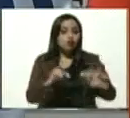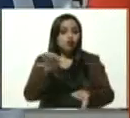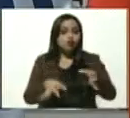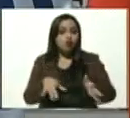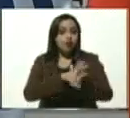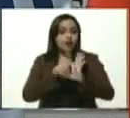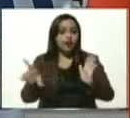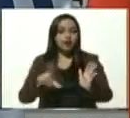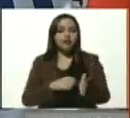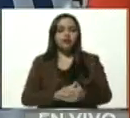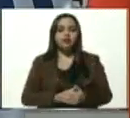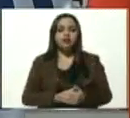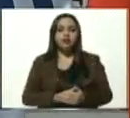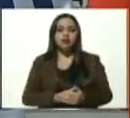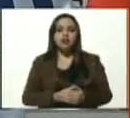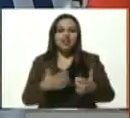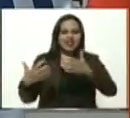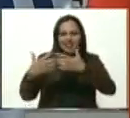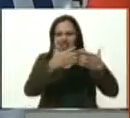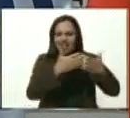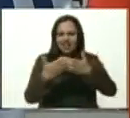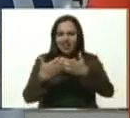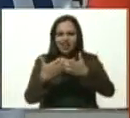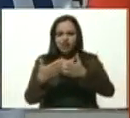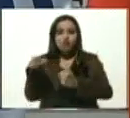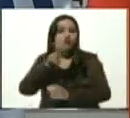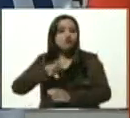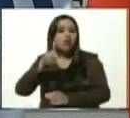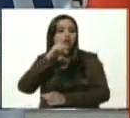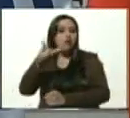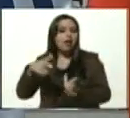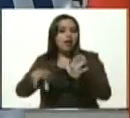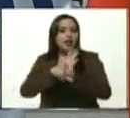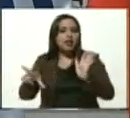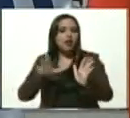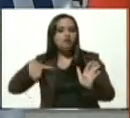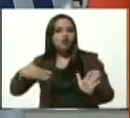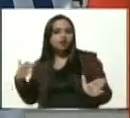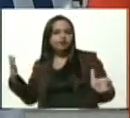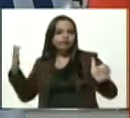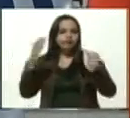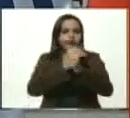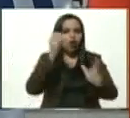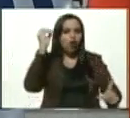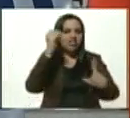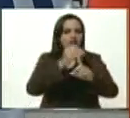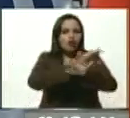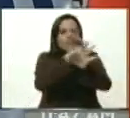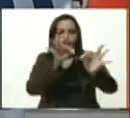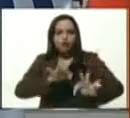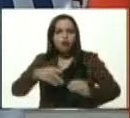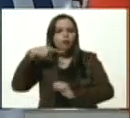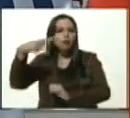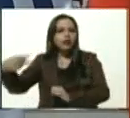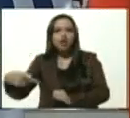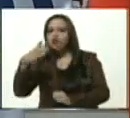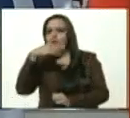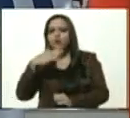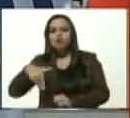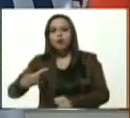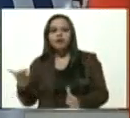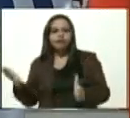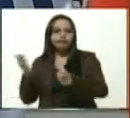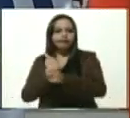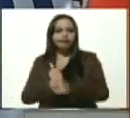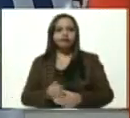legal, de guerra jurídica, de lograr objetivos que por la vía política no han sido logrados.